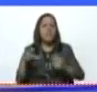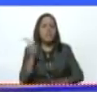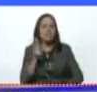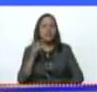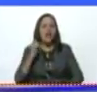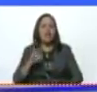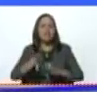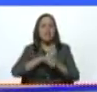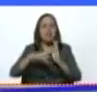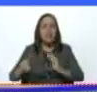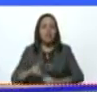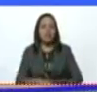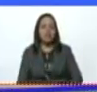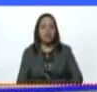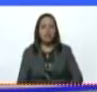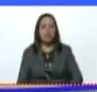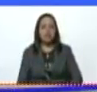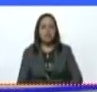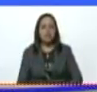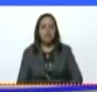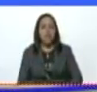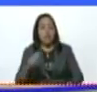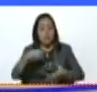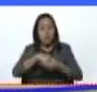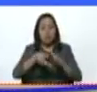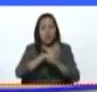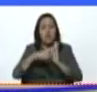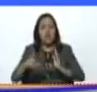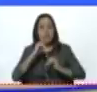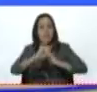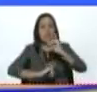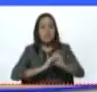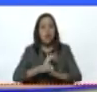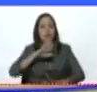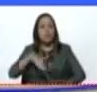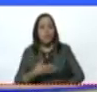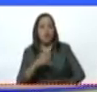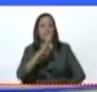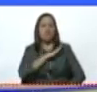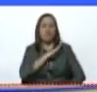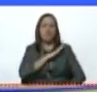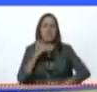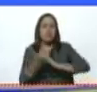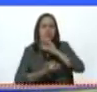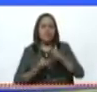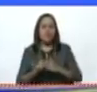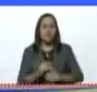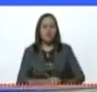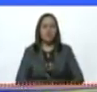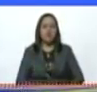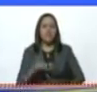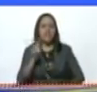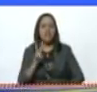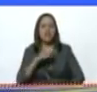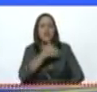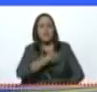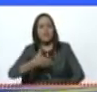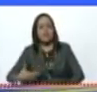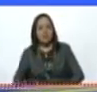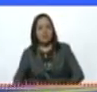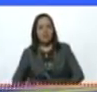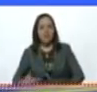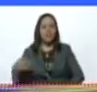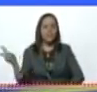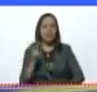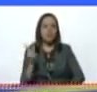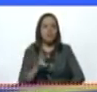tiene derecho, de acuerdo a la legalidad internacional, a darse sus propias instituciones. Y en Venezuela el presidente de la